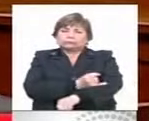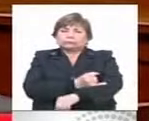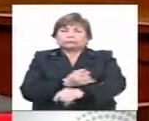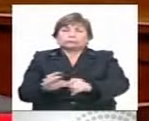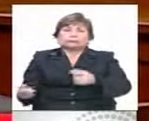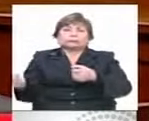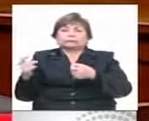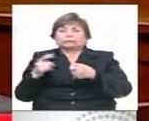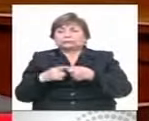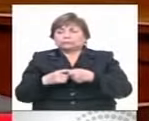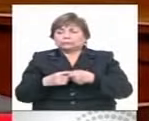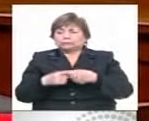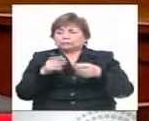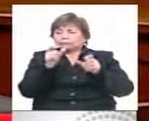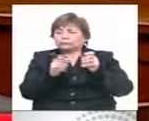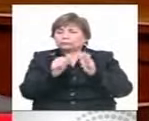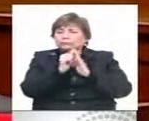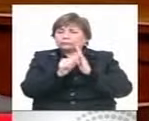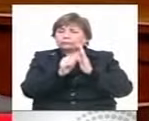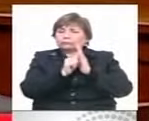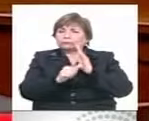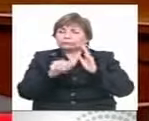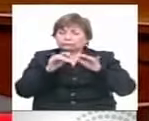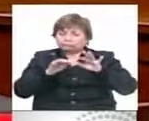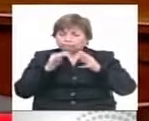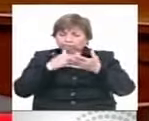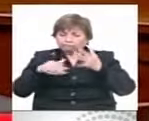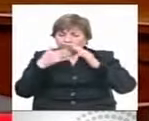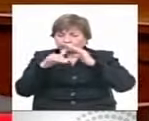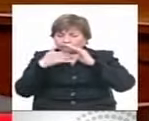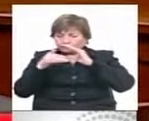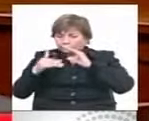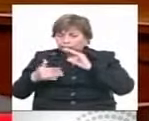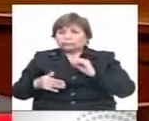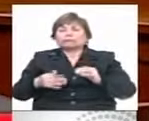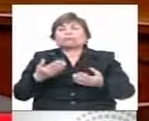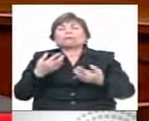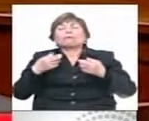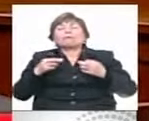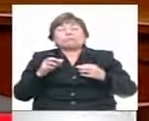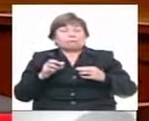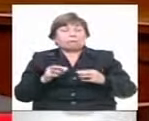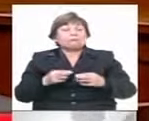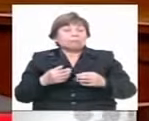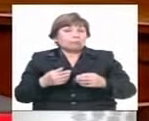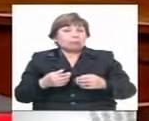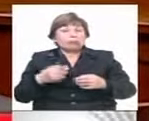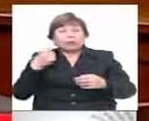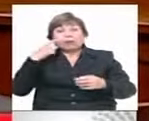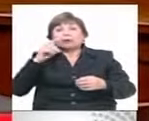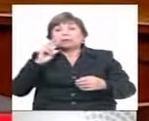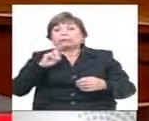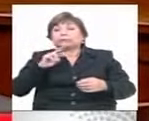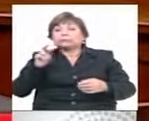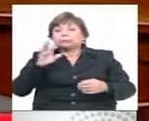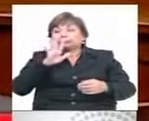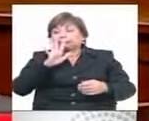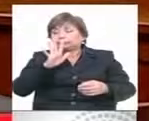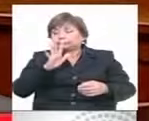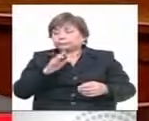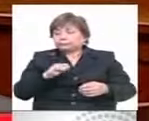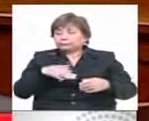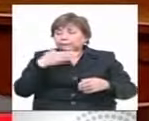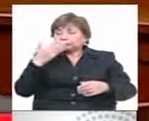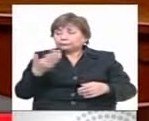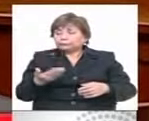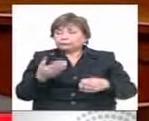incluirá la Agenda Digital Unificada de Salud, la cual permitirá que para el 2025 exista